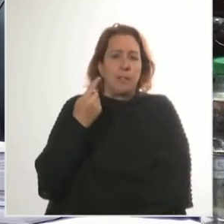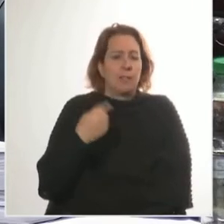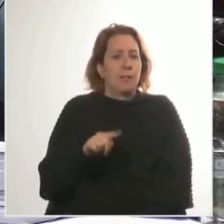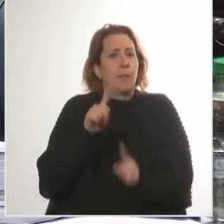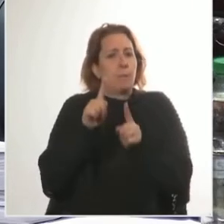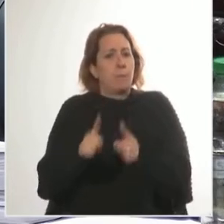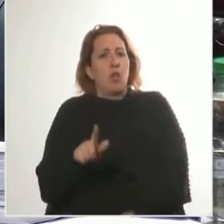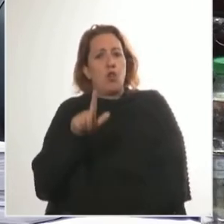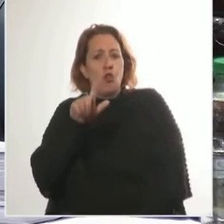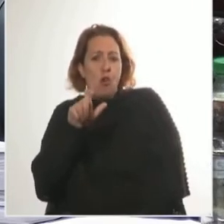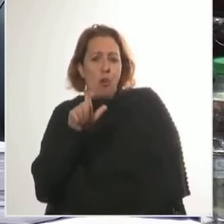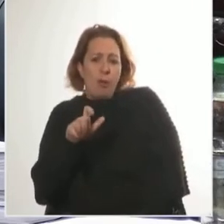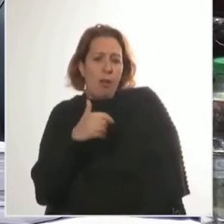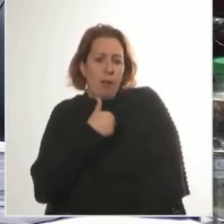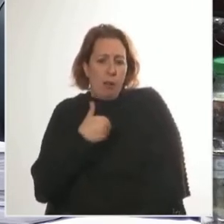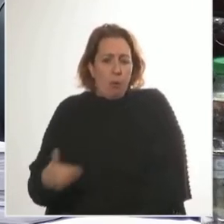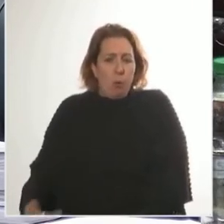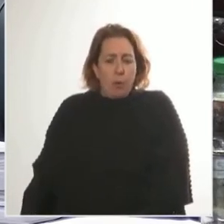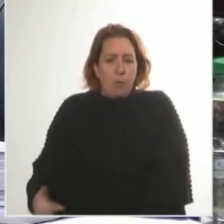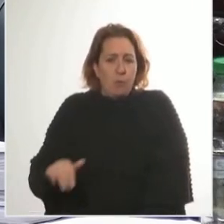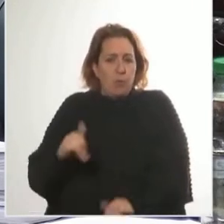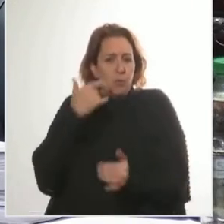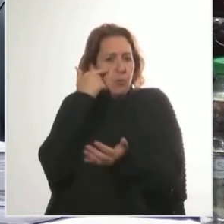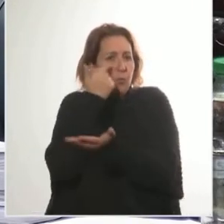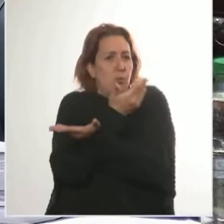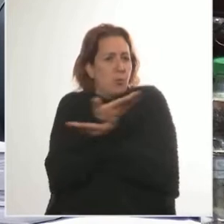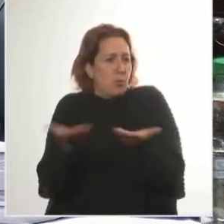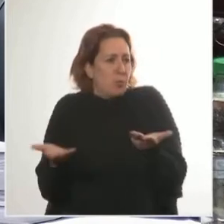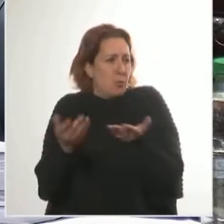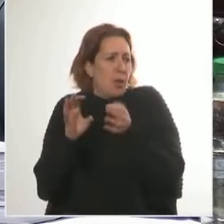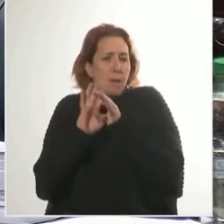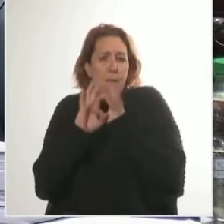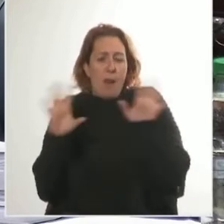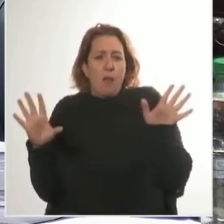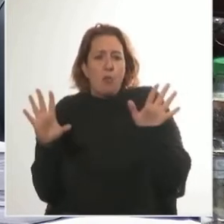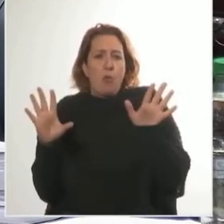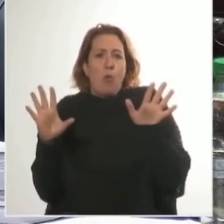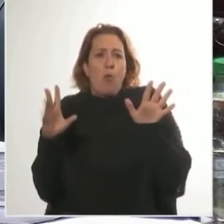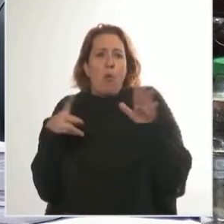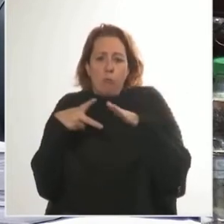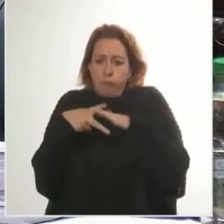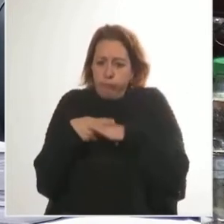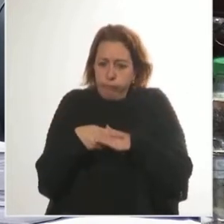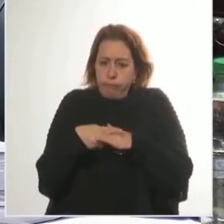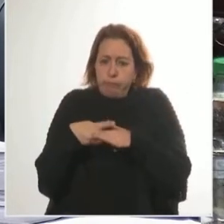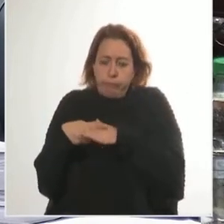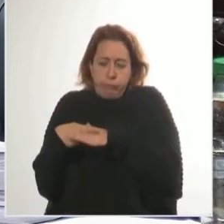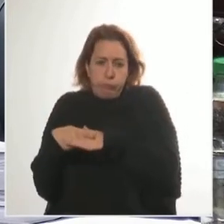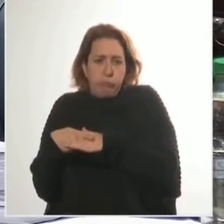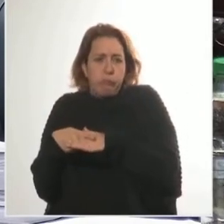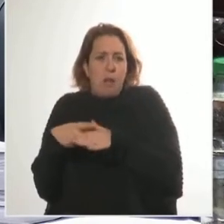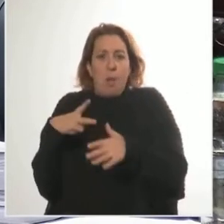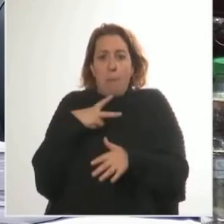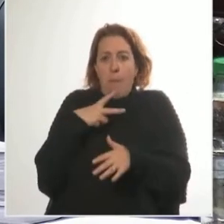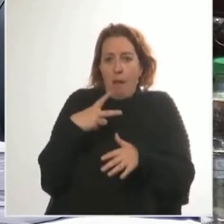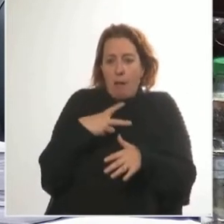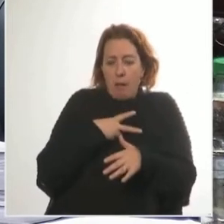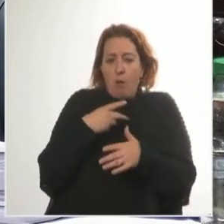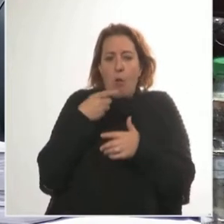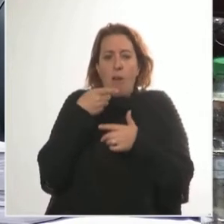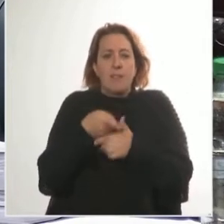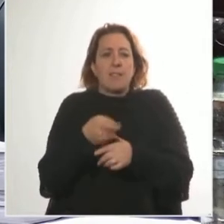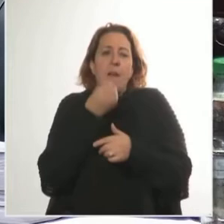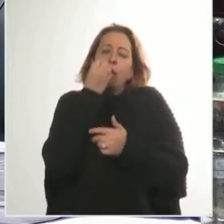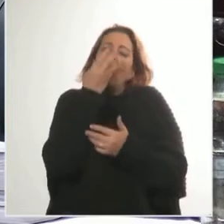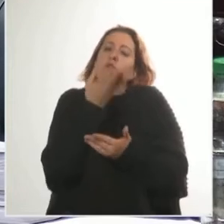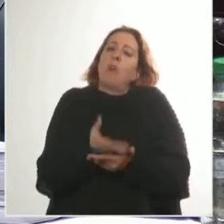con la lógica que el gobierno ha pregonado, de que liberándole las trabas a los malla oro, esa bondad va a